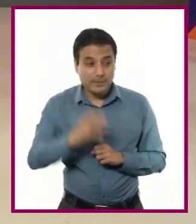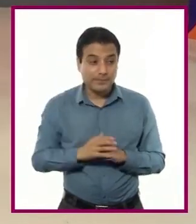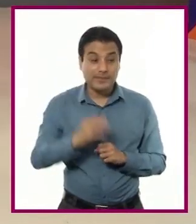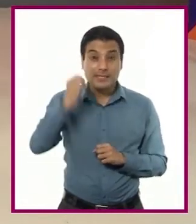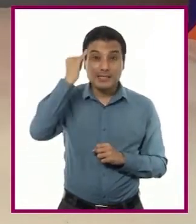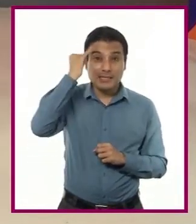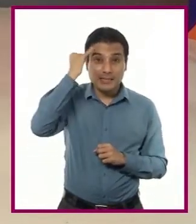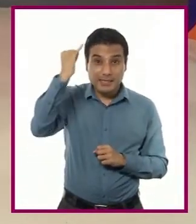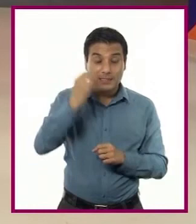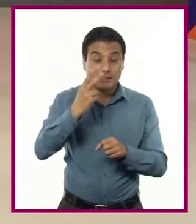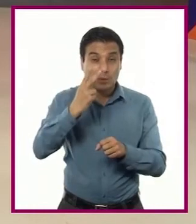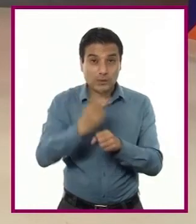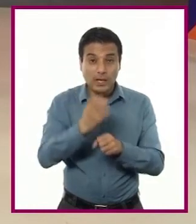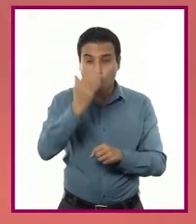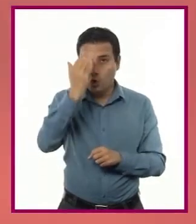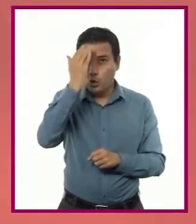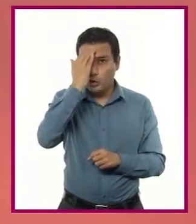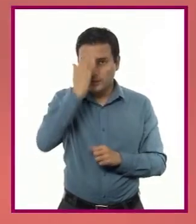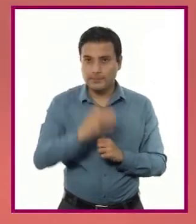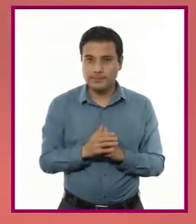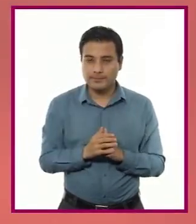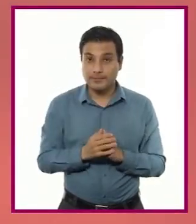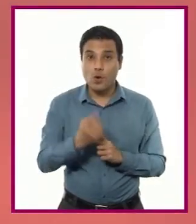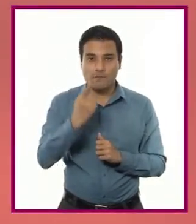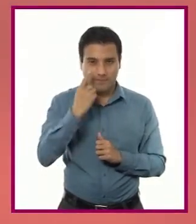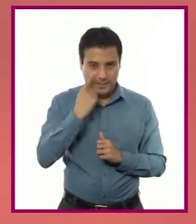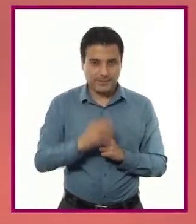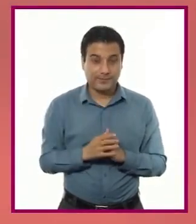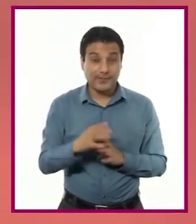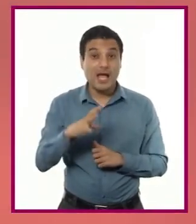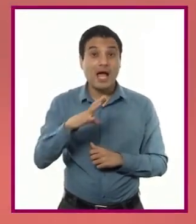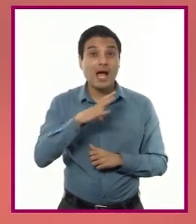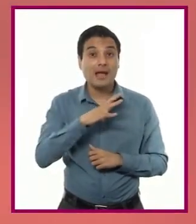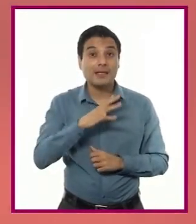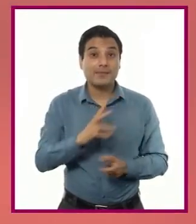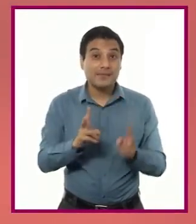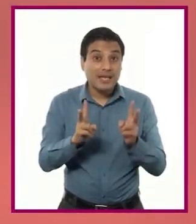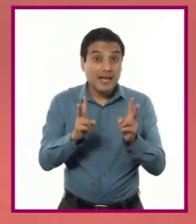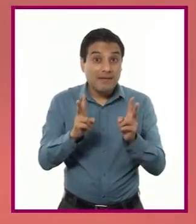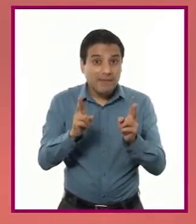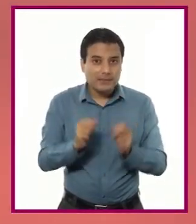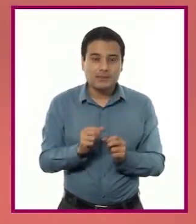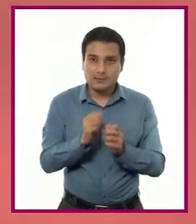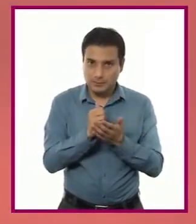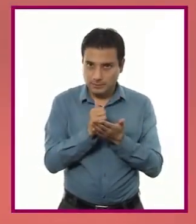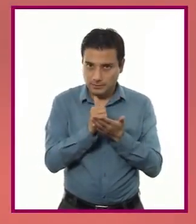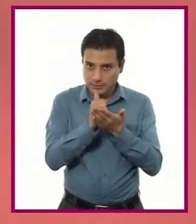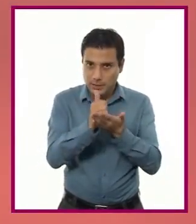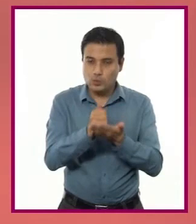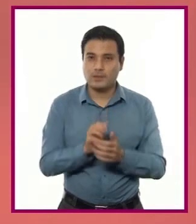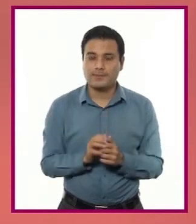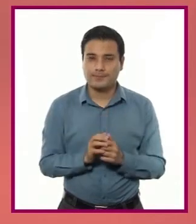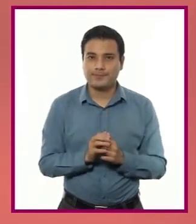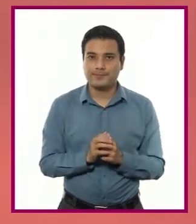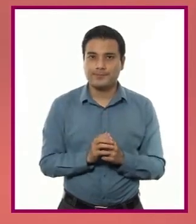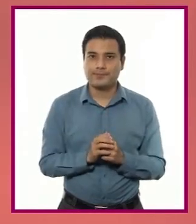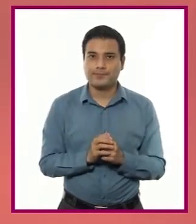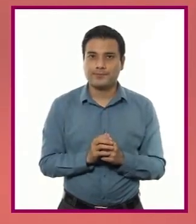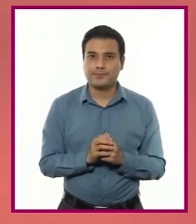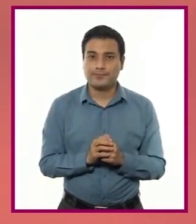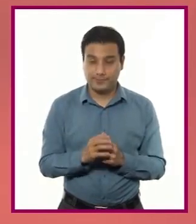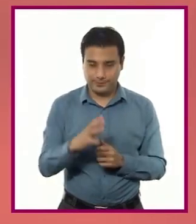vimos. Pero quiero que recordemos que hay expresiones que jerarquizan información. Con ello me refiero